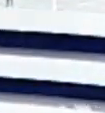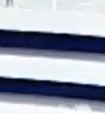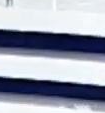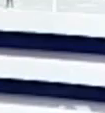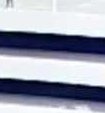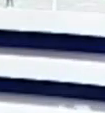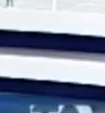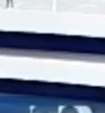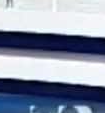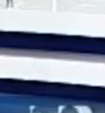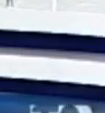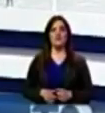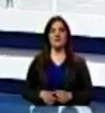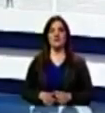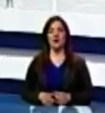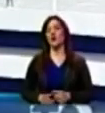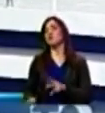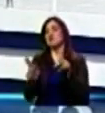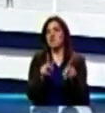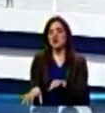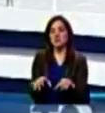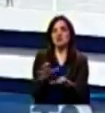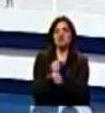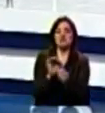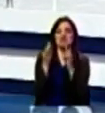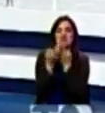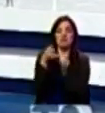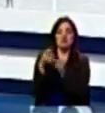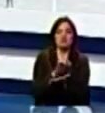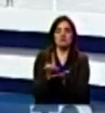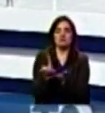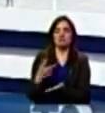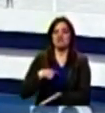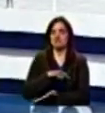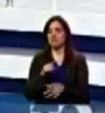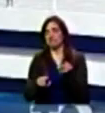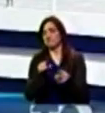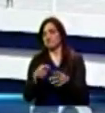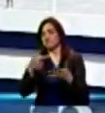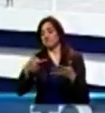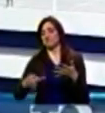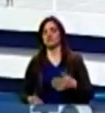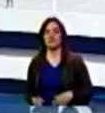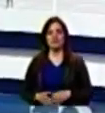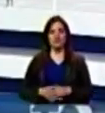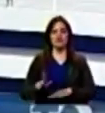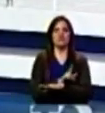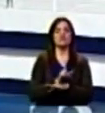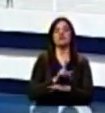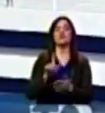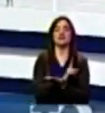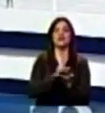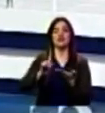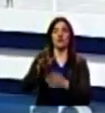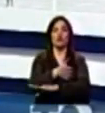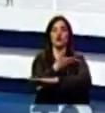Y si está buscando planes o actividades para realizar en familia durante este fin de semana, nosotros le tenemos algunas alternativas. Danza, música y